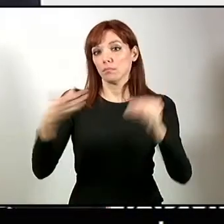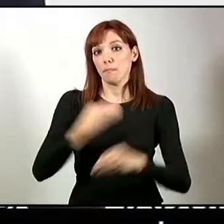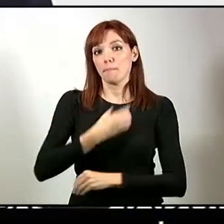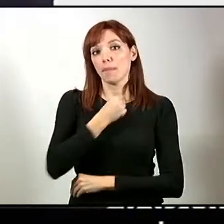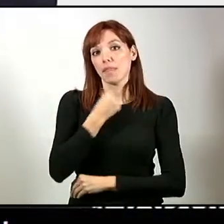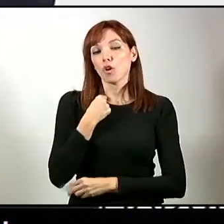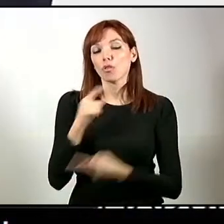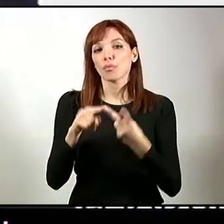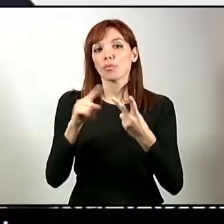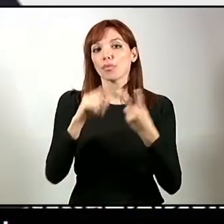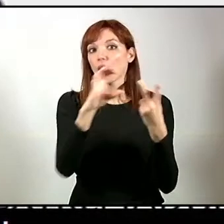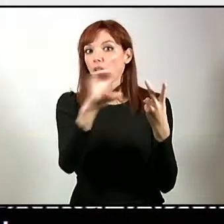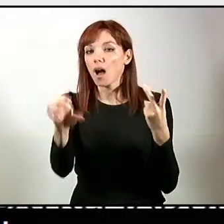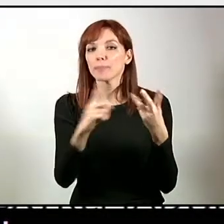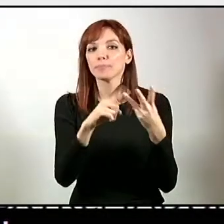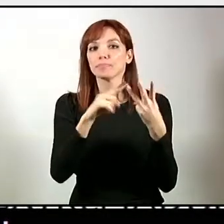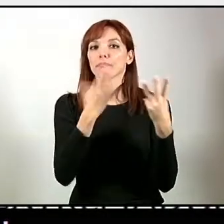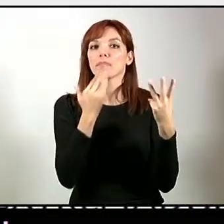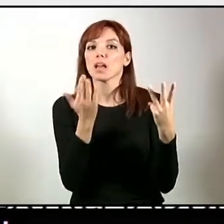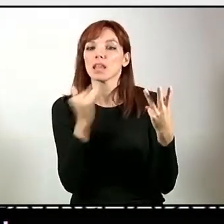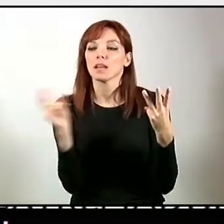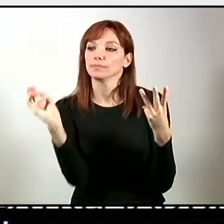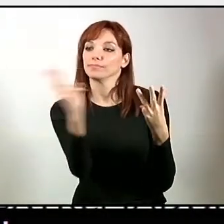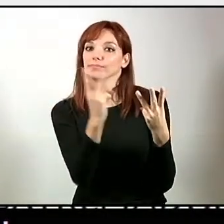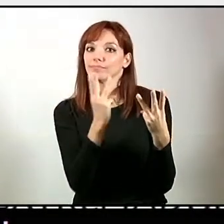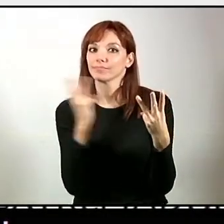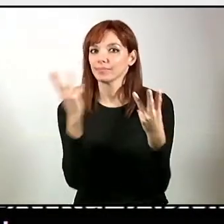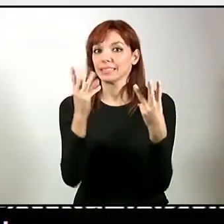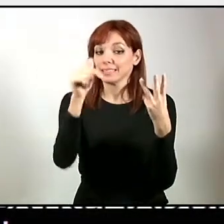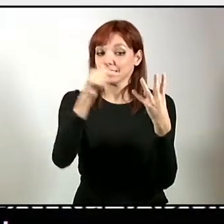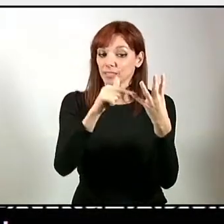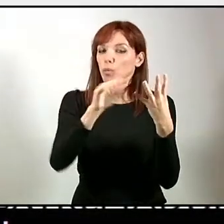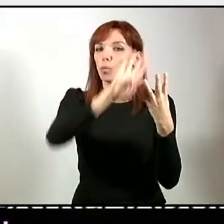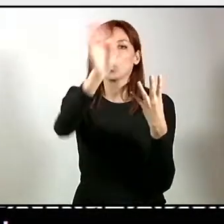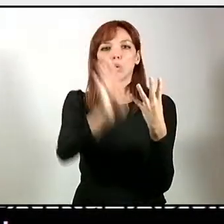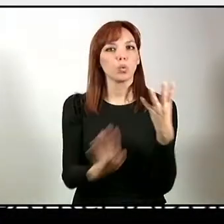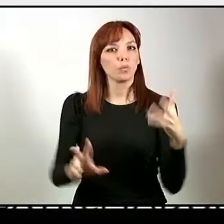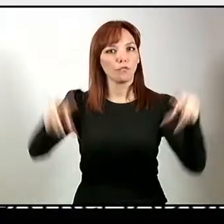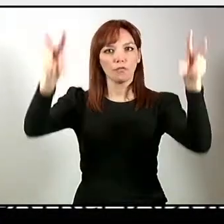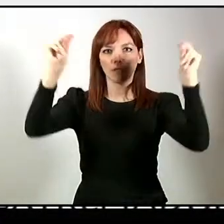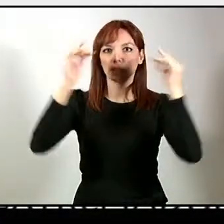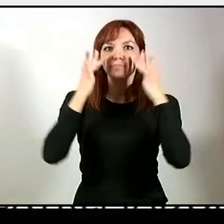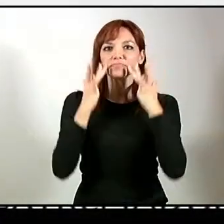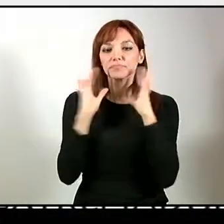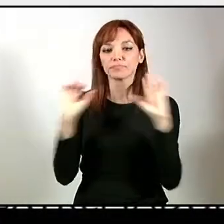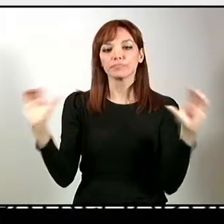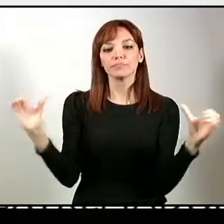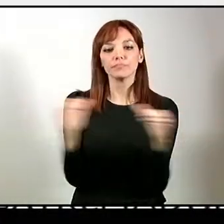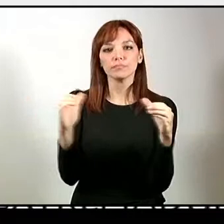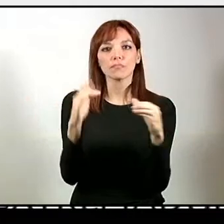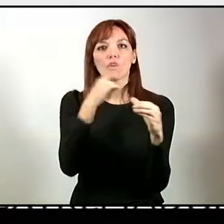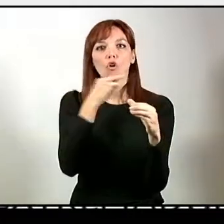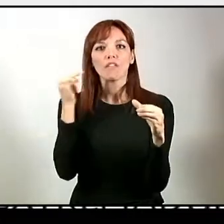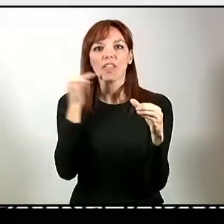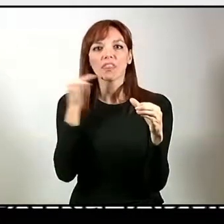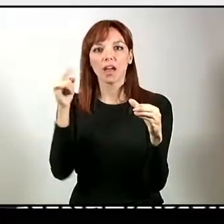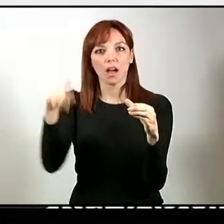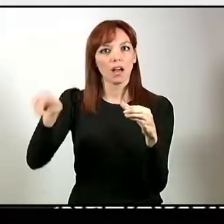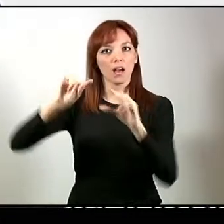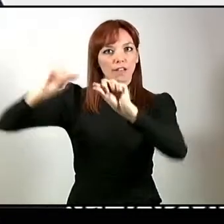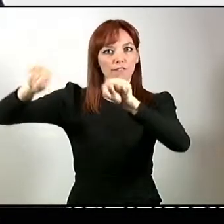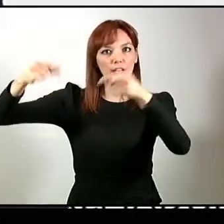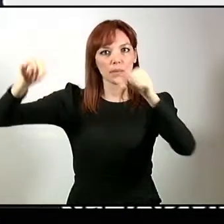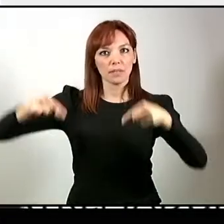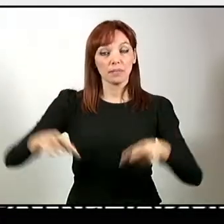de Cáceres y de Mérida, y de esta manera finalizamos con la comarca de Olivenza y ya tenemos firmados los